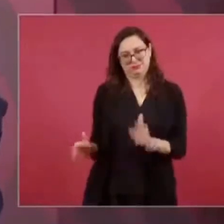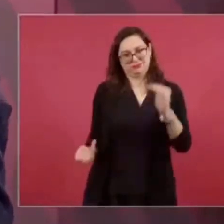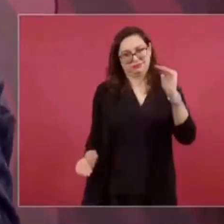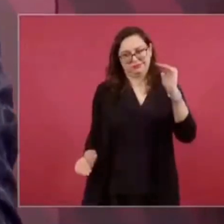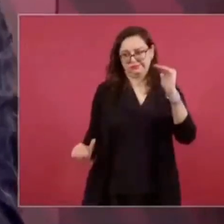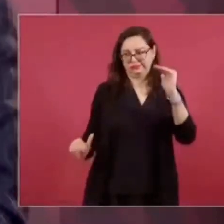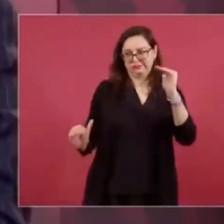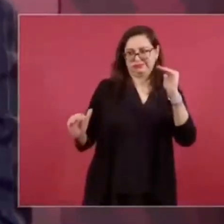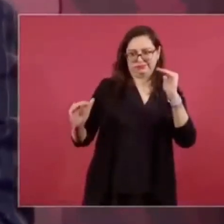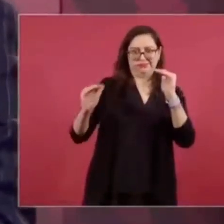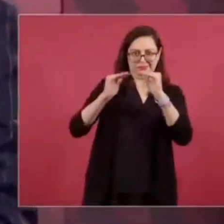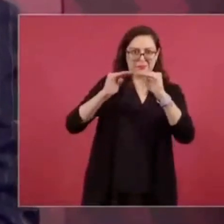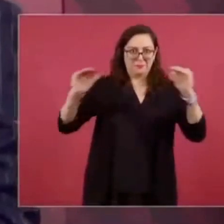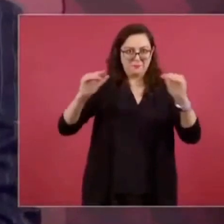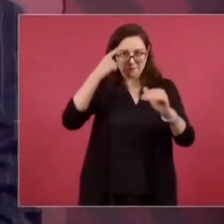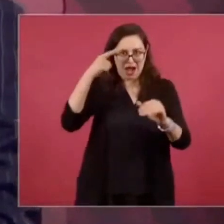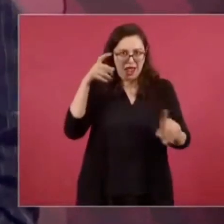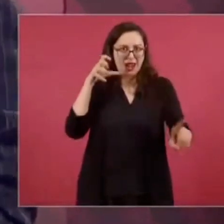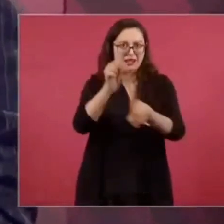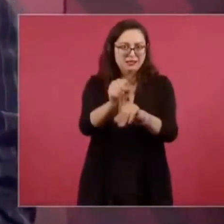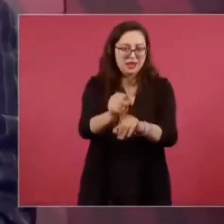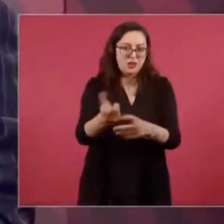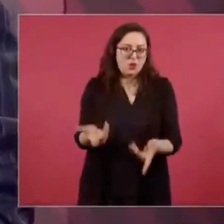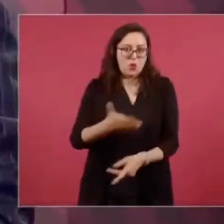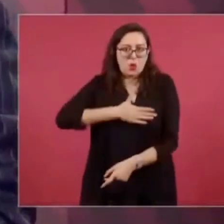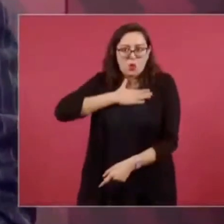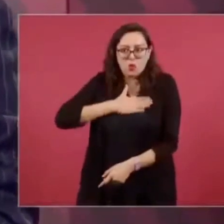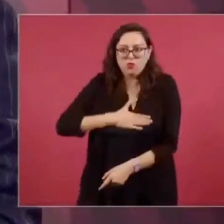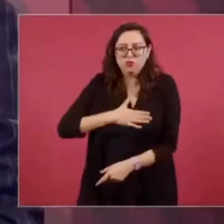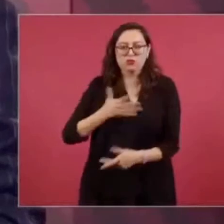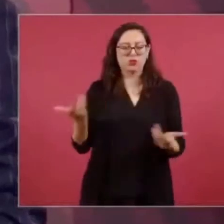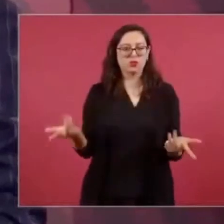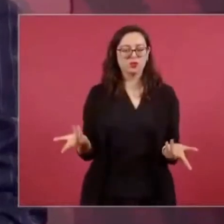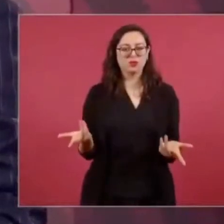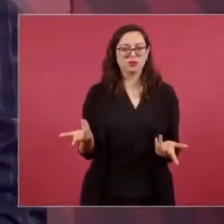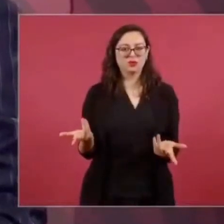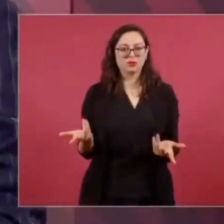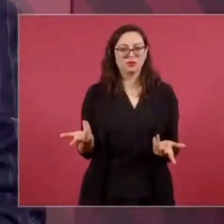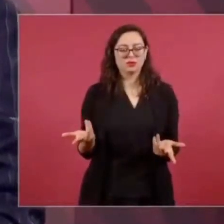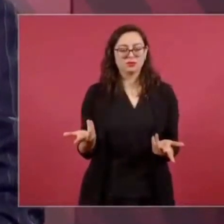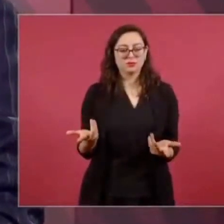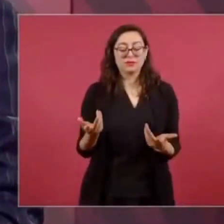Y además, algo que es muy importante,